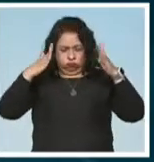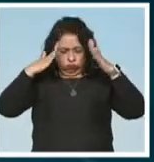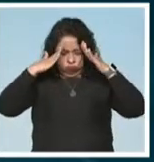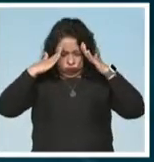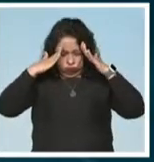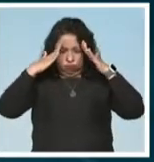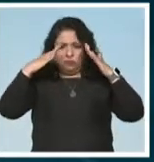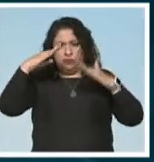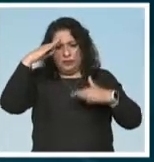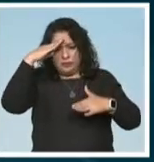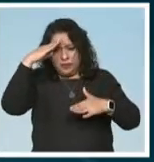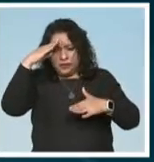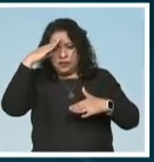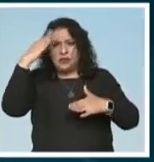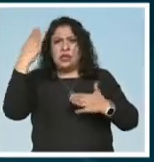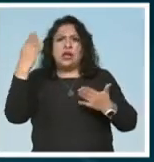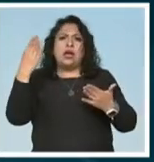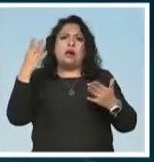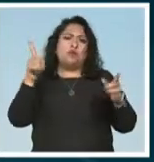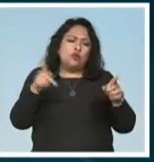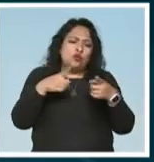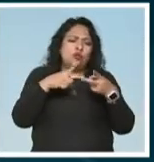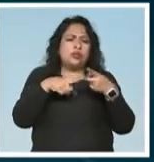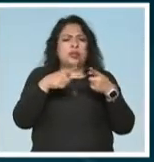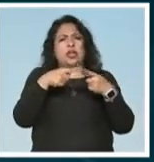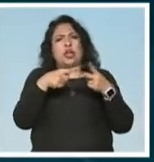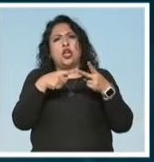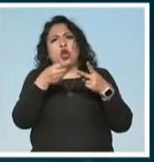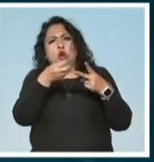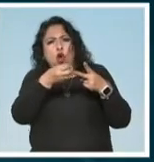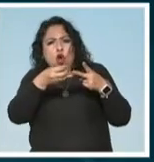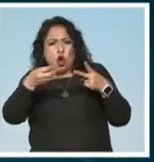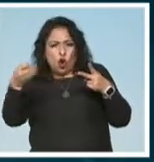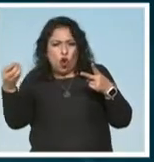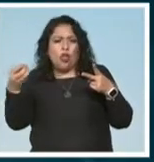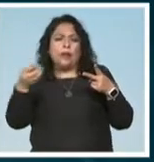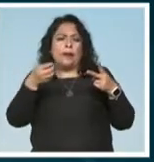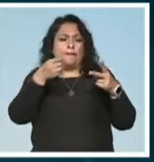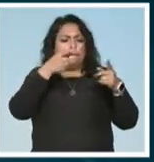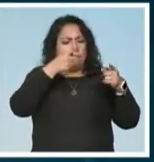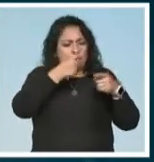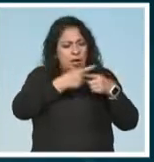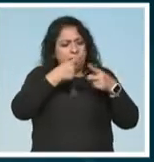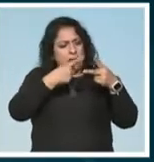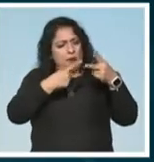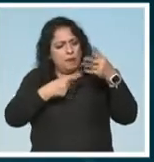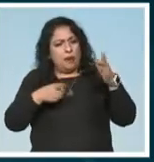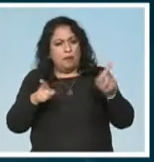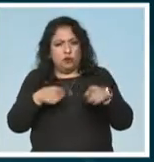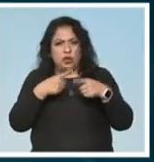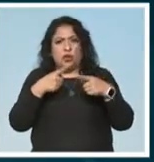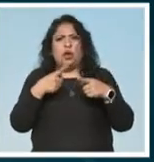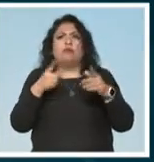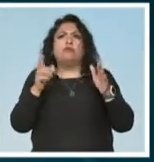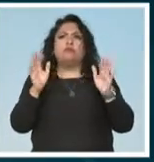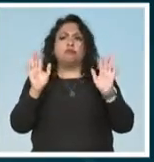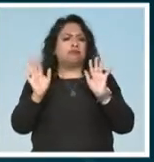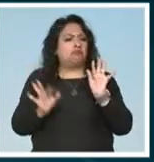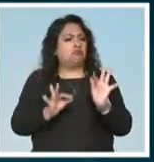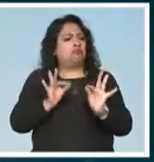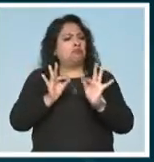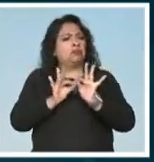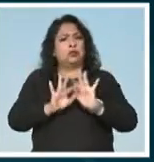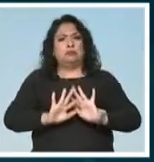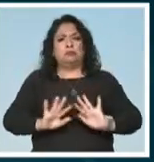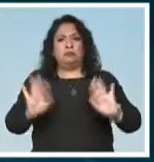pensar en las obras, pensar, por ejemplo, el orden del concierto, y ya está, estamos listos después